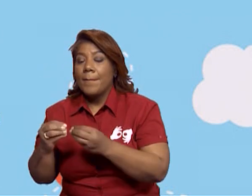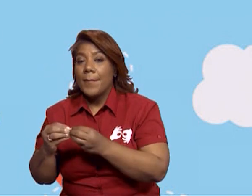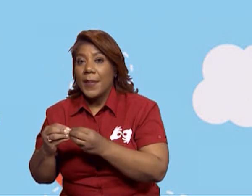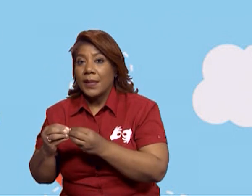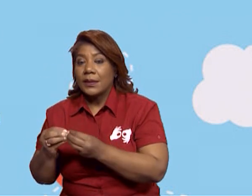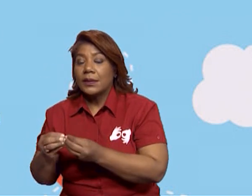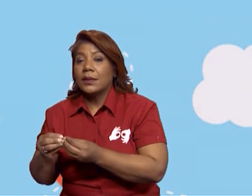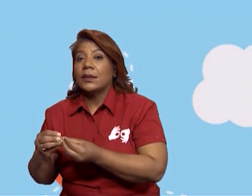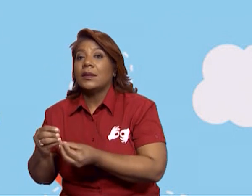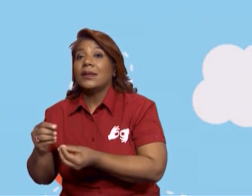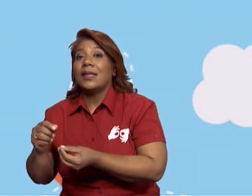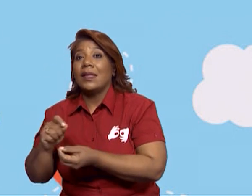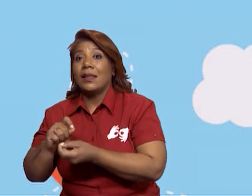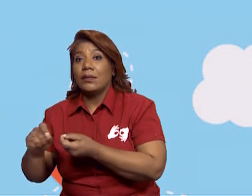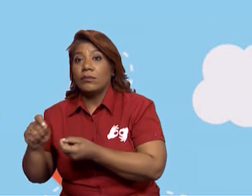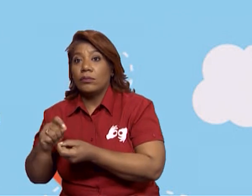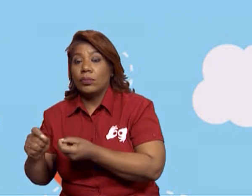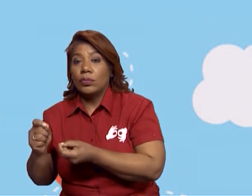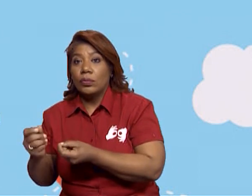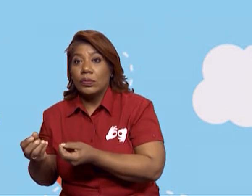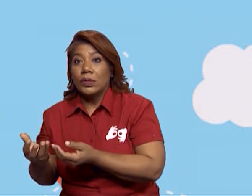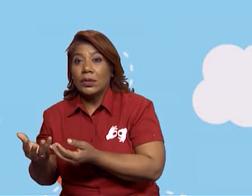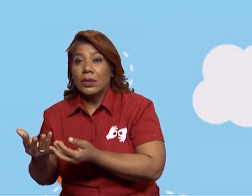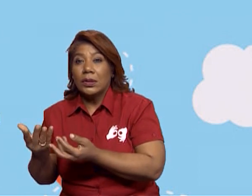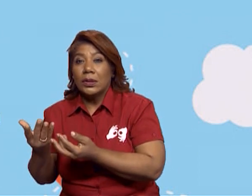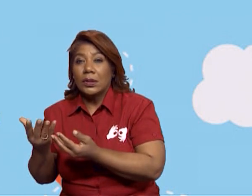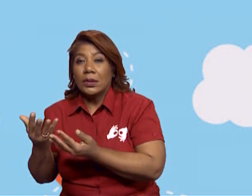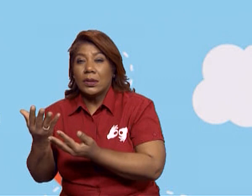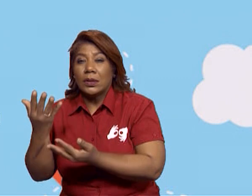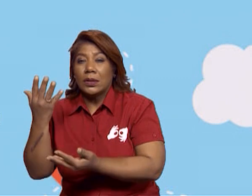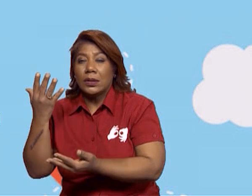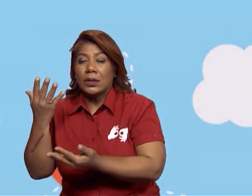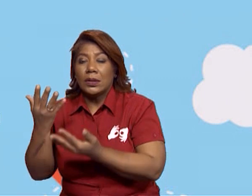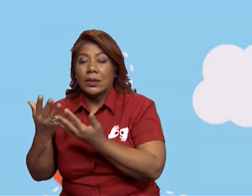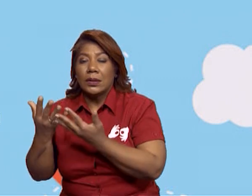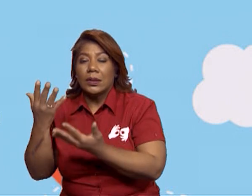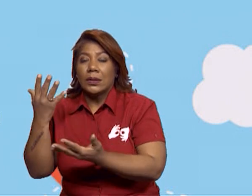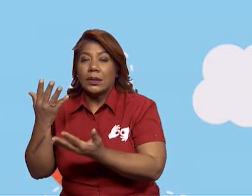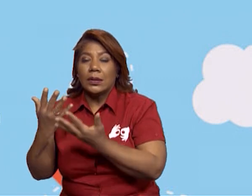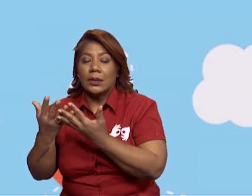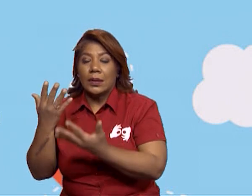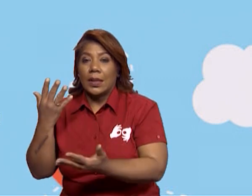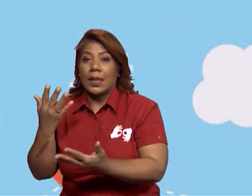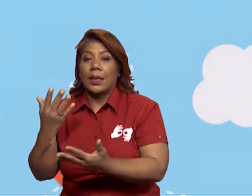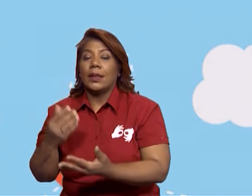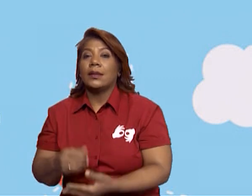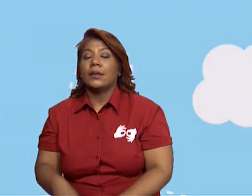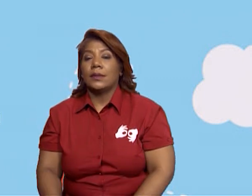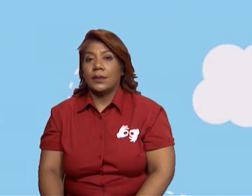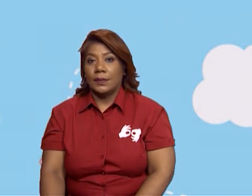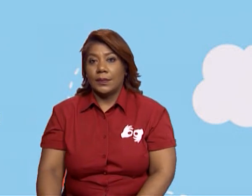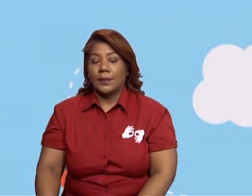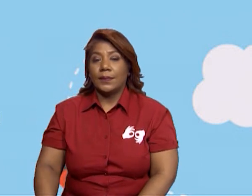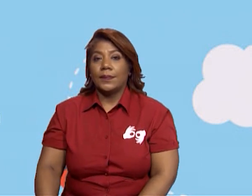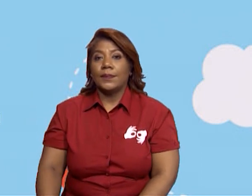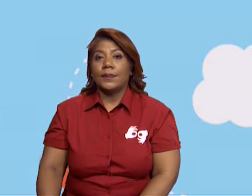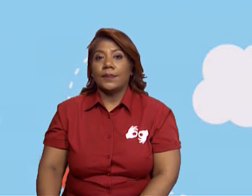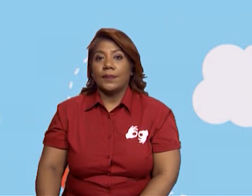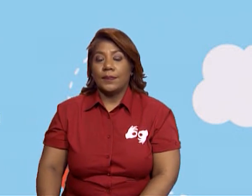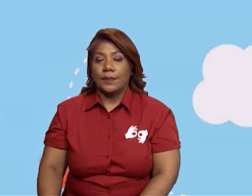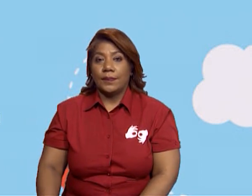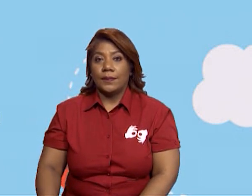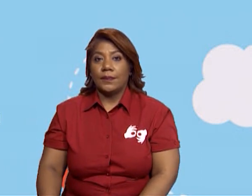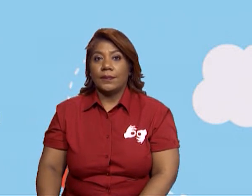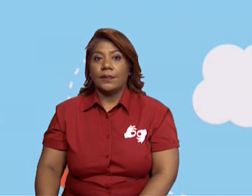o artificial de la temperatura. Eso es lo que acabamos de mencionar en nuestro experimento de la balanza. Así es.